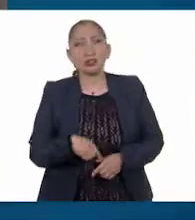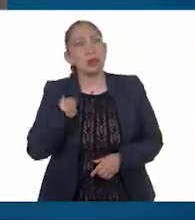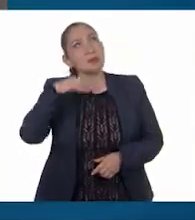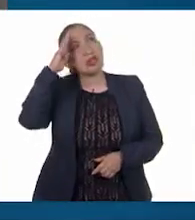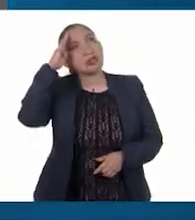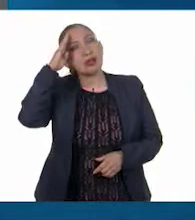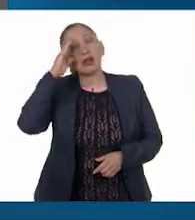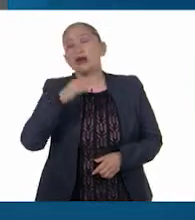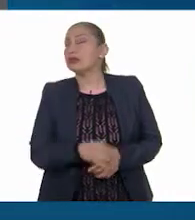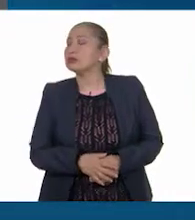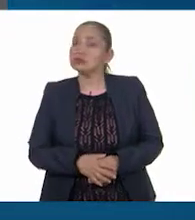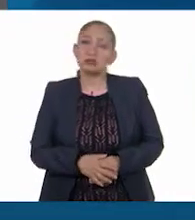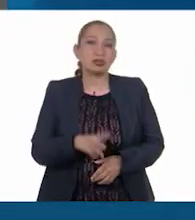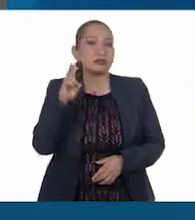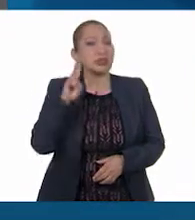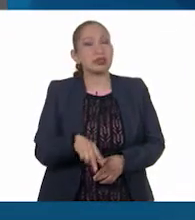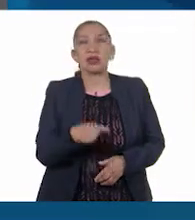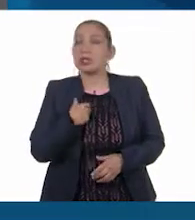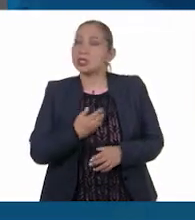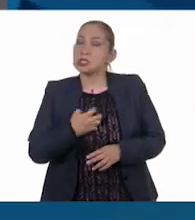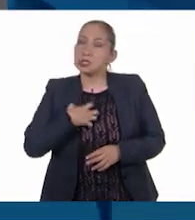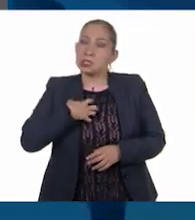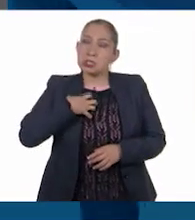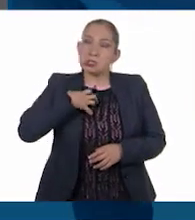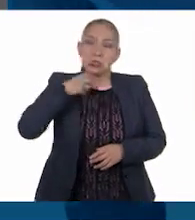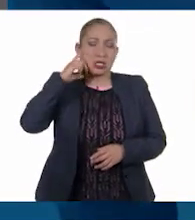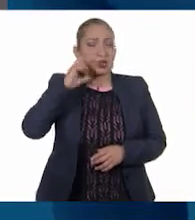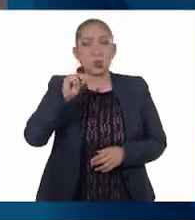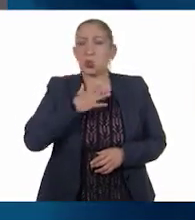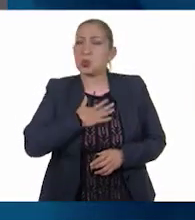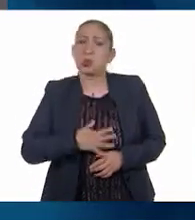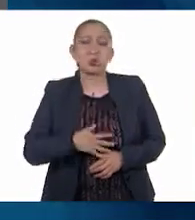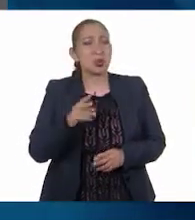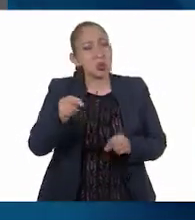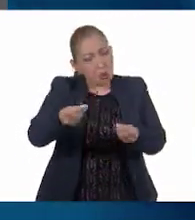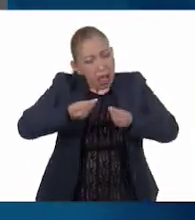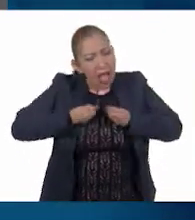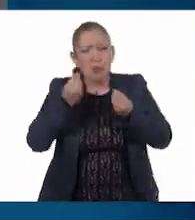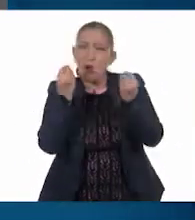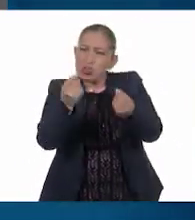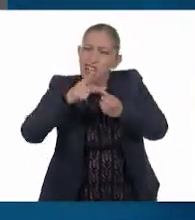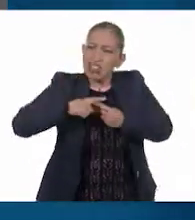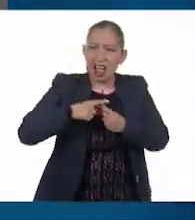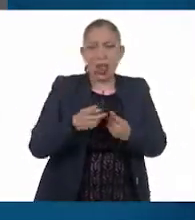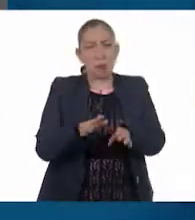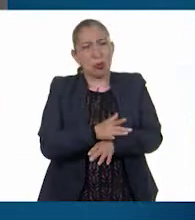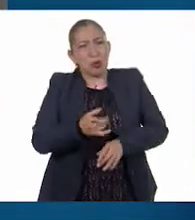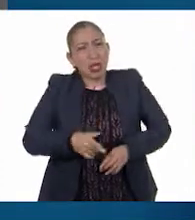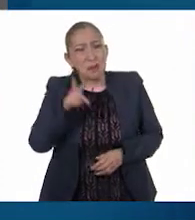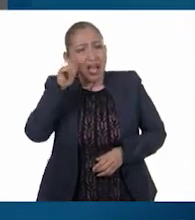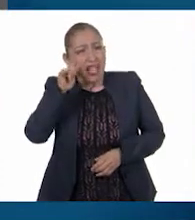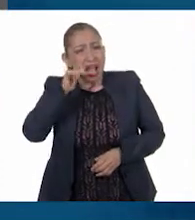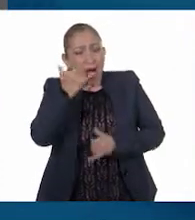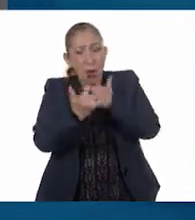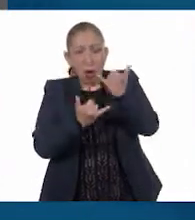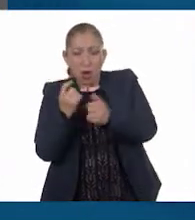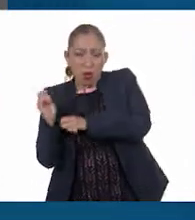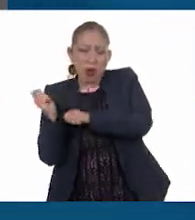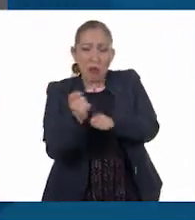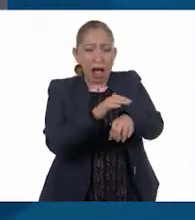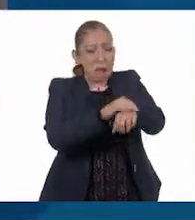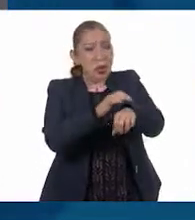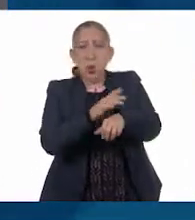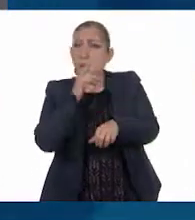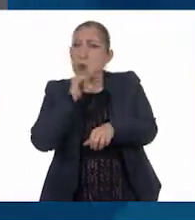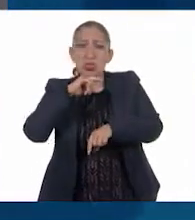de pensarlo... Me pongo de mal humor, es injusto. Es que no nos pueden dejar tanta tarea. Mañana tengo juego de béisbol con mis